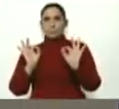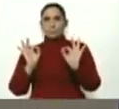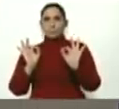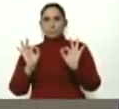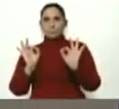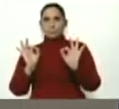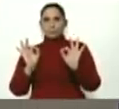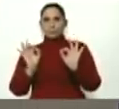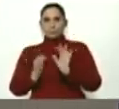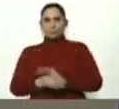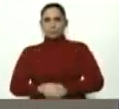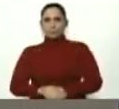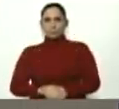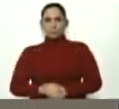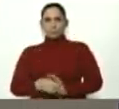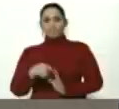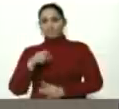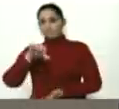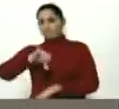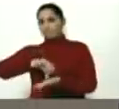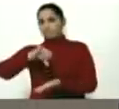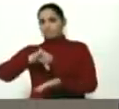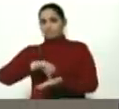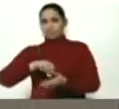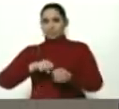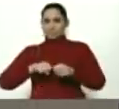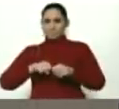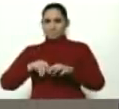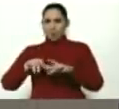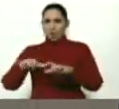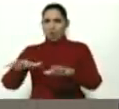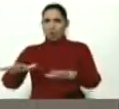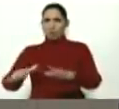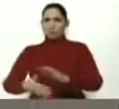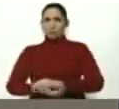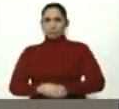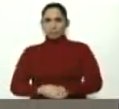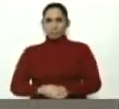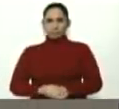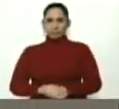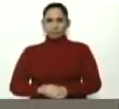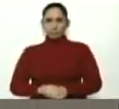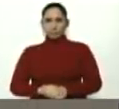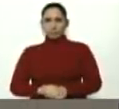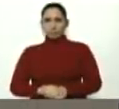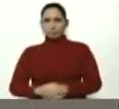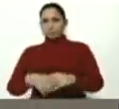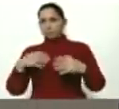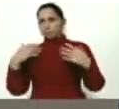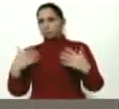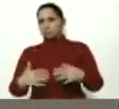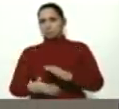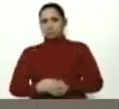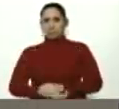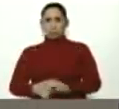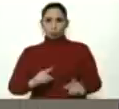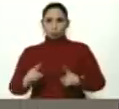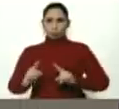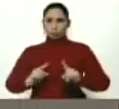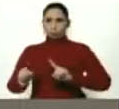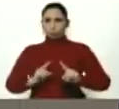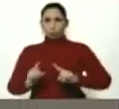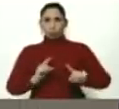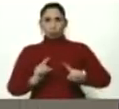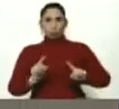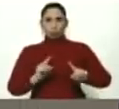de ese brote, ese foco que está muy, muy activo